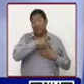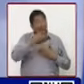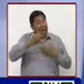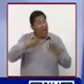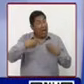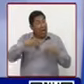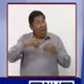caseritas? Escuchemos.